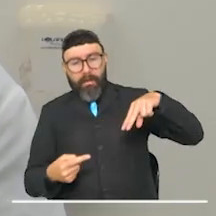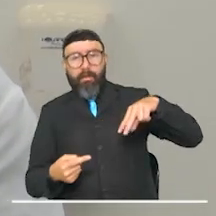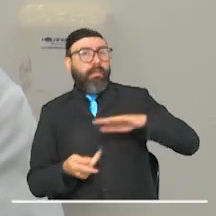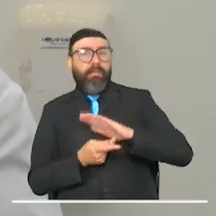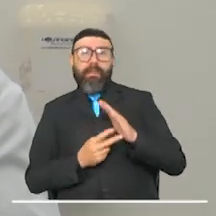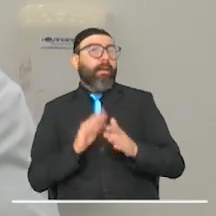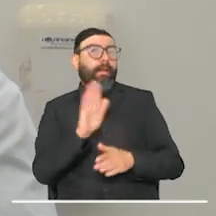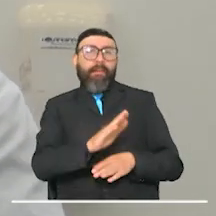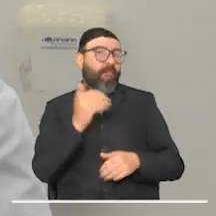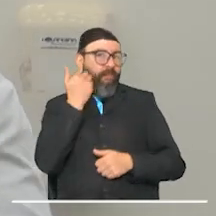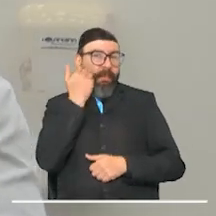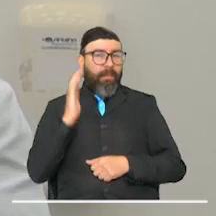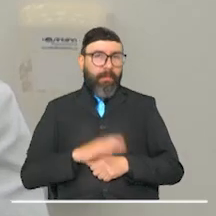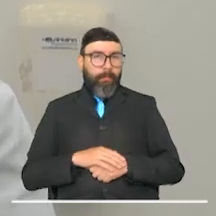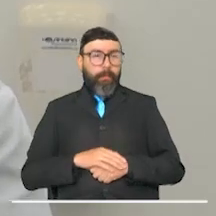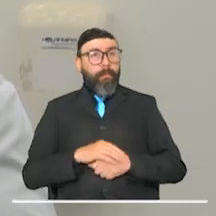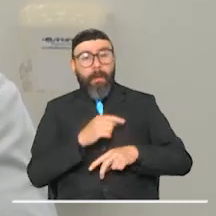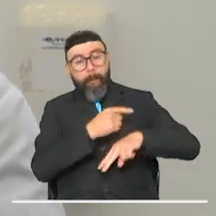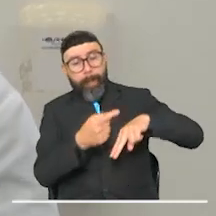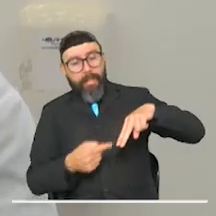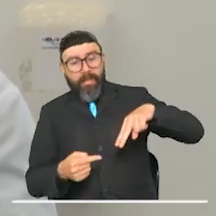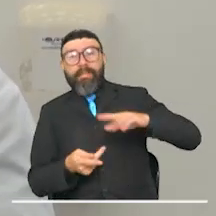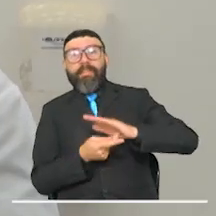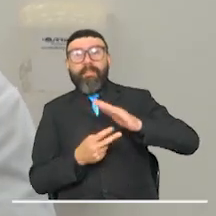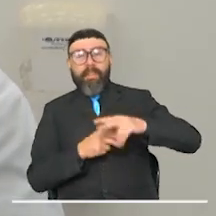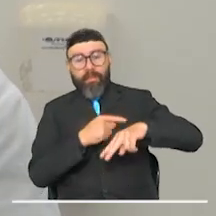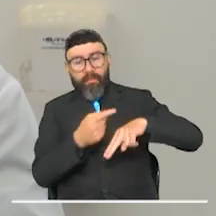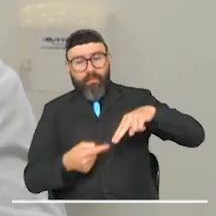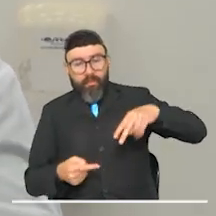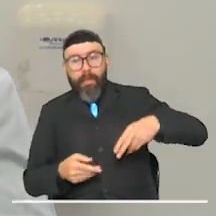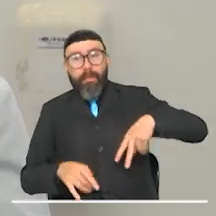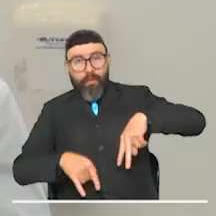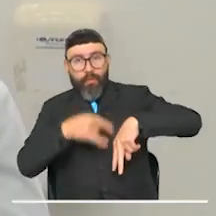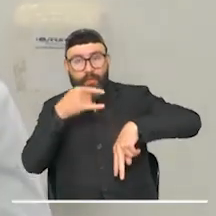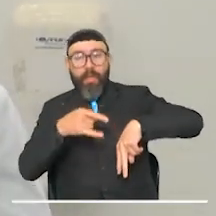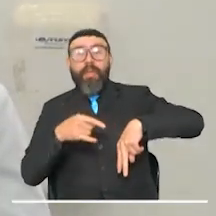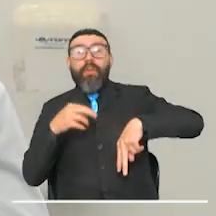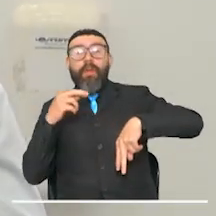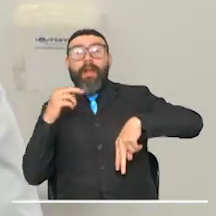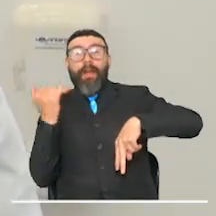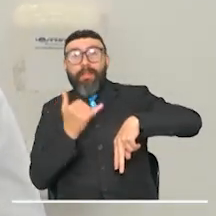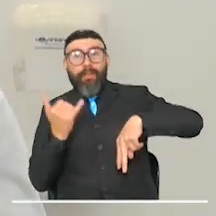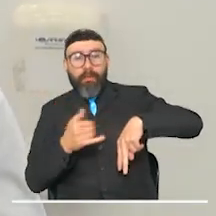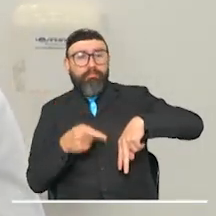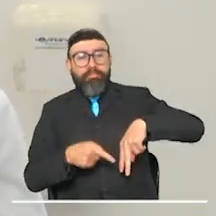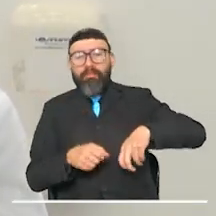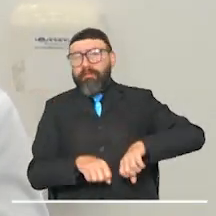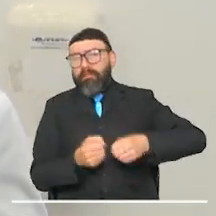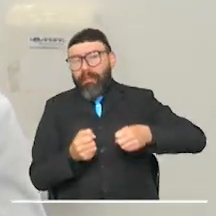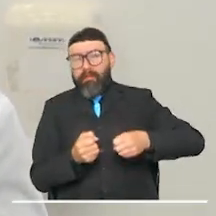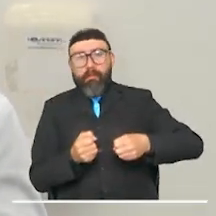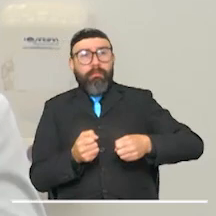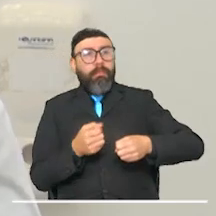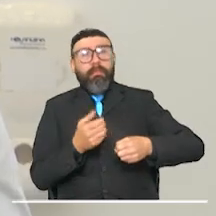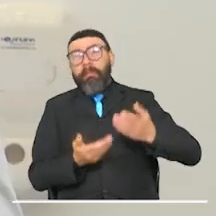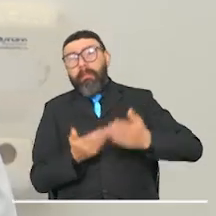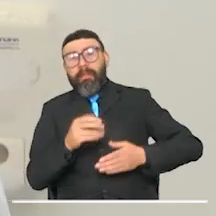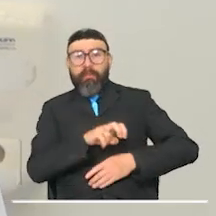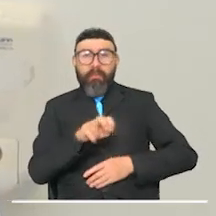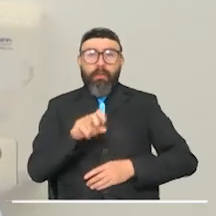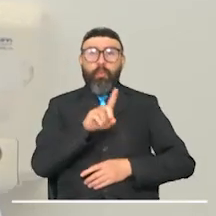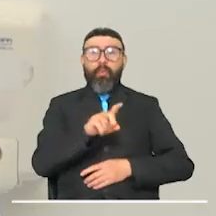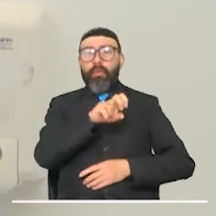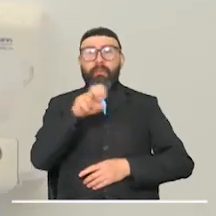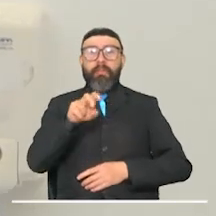várice es una vena dilatada dañada enferma que tiene varios estadios un estadio uno un estadio dos un estadio tres cuatro